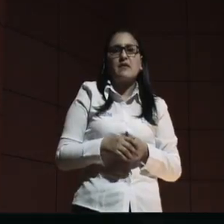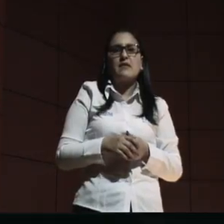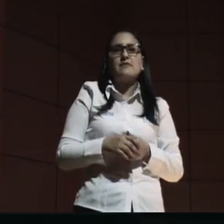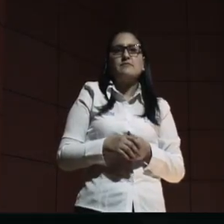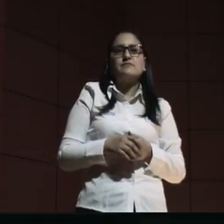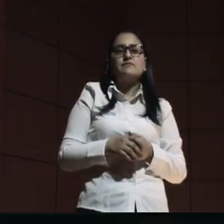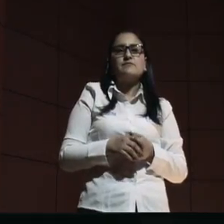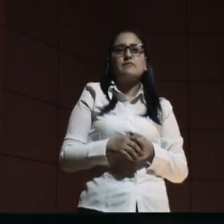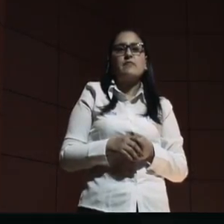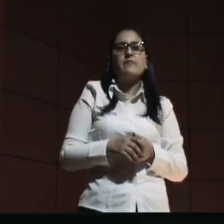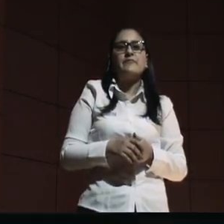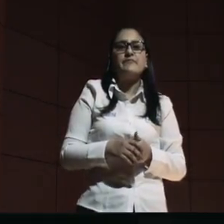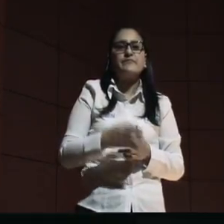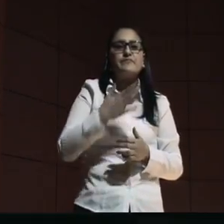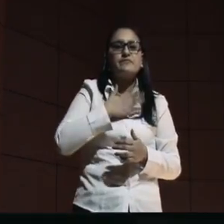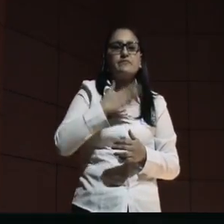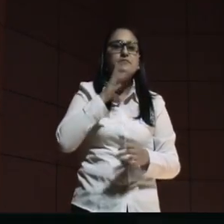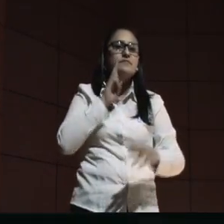Nuestra misión.